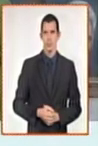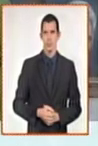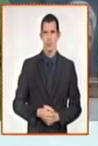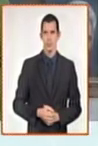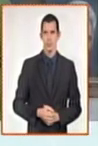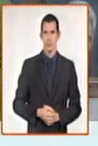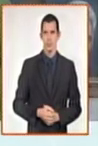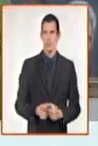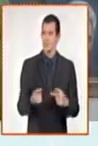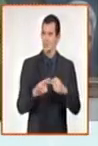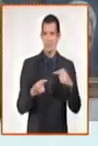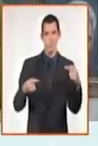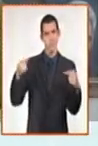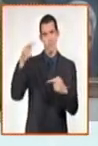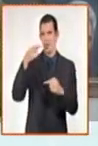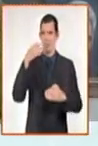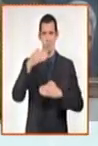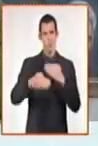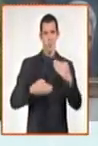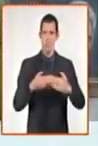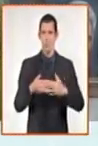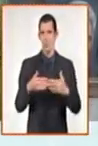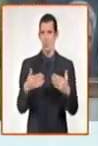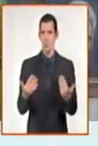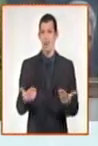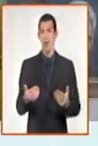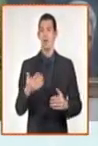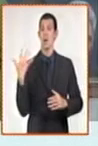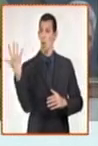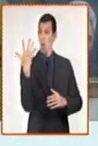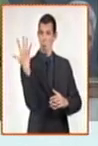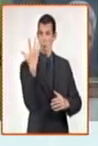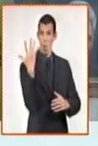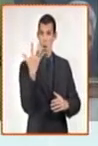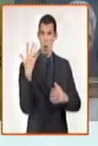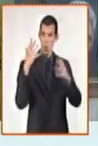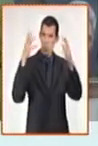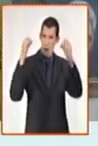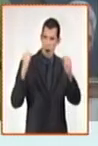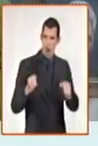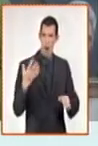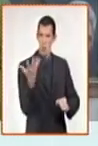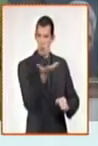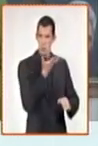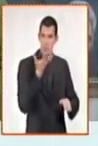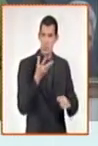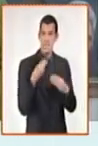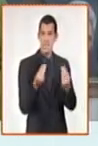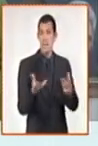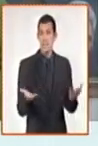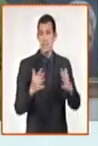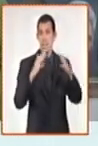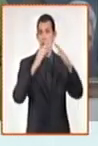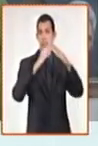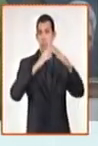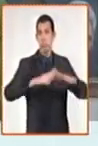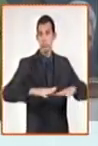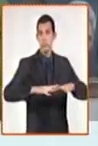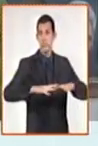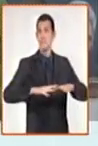relacionado con la vivienda, donde el fondo habitacional de la provincia ha sido seriamente dañado. Para esto, por supuesto, están activadas